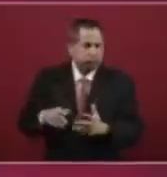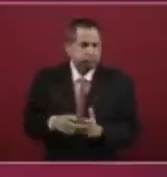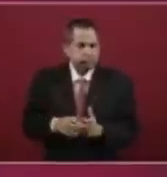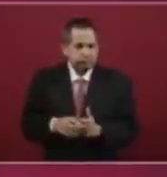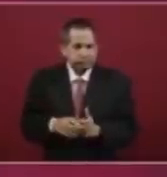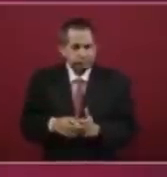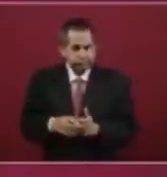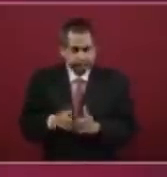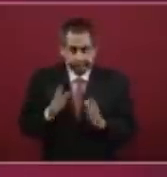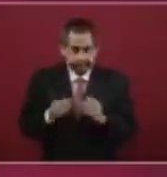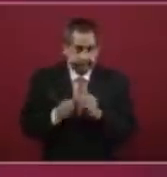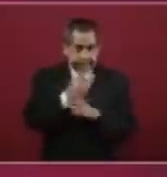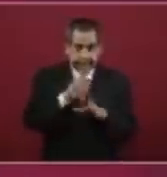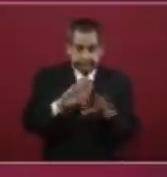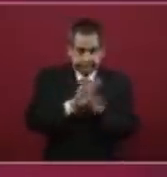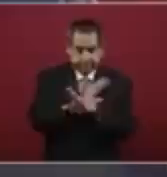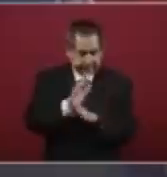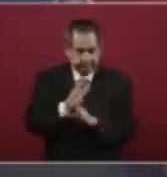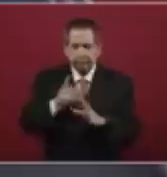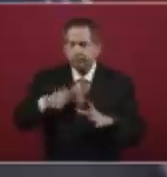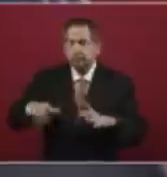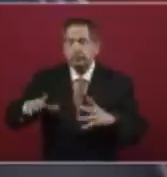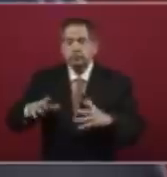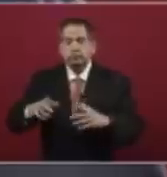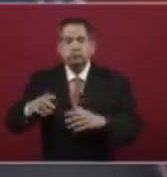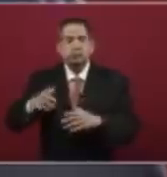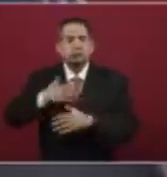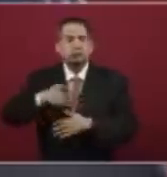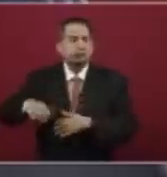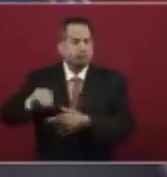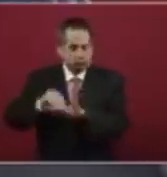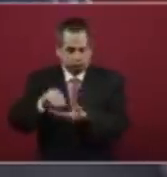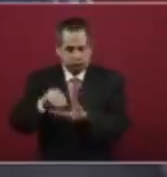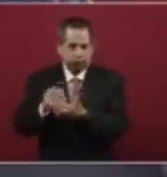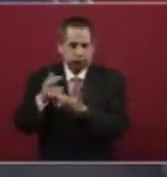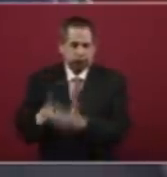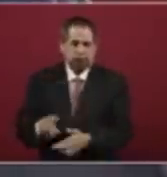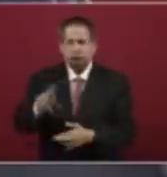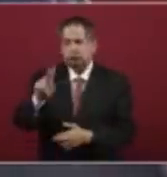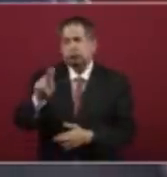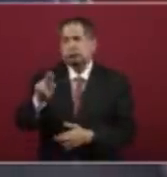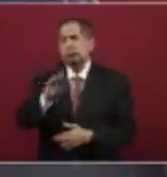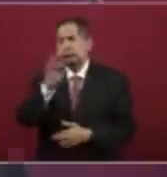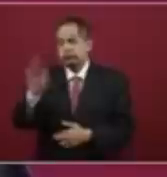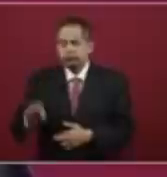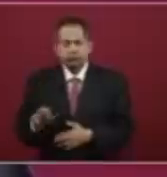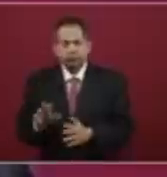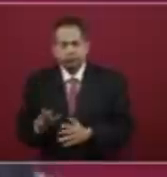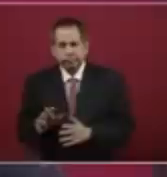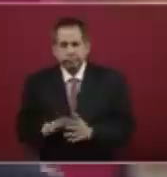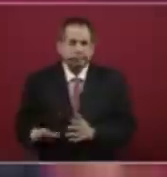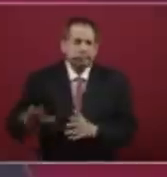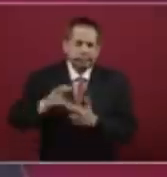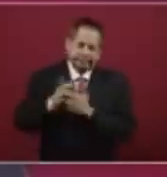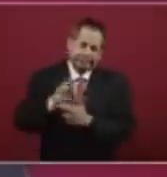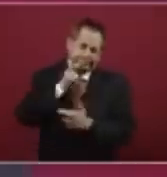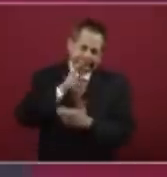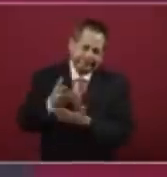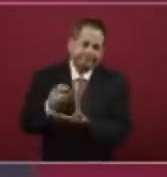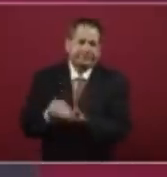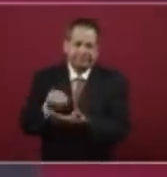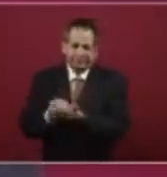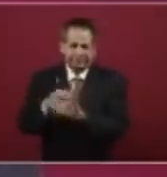el cambio que se llevó a cabo, el 80% de todo el potencial petrolero.